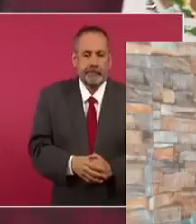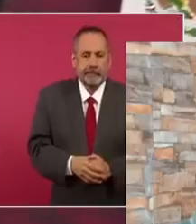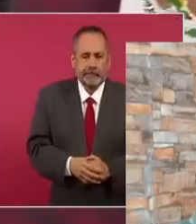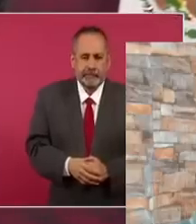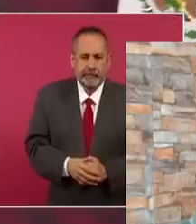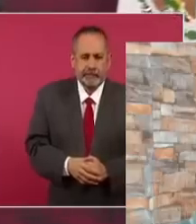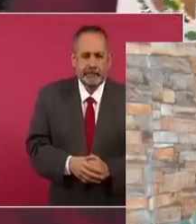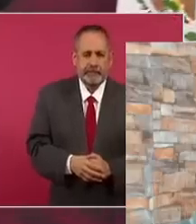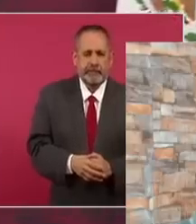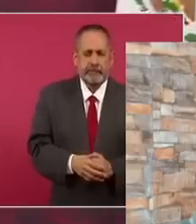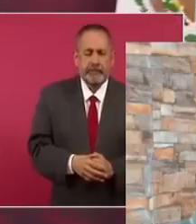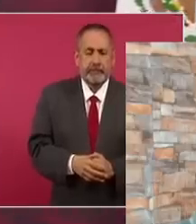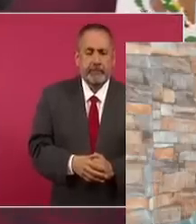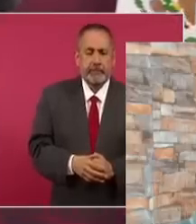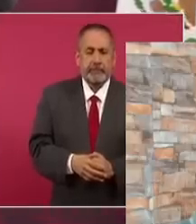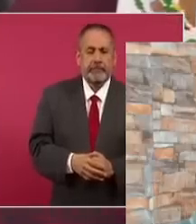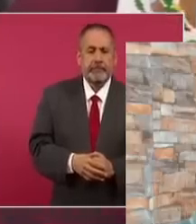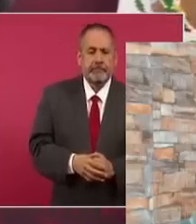vamos hasta allá y